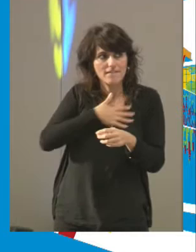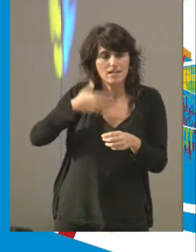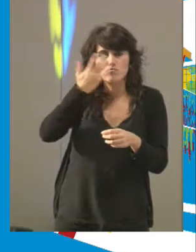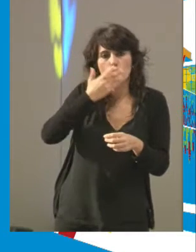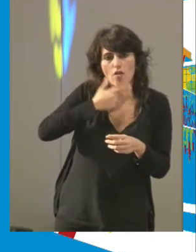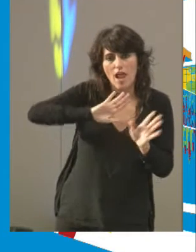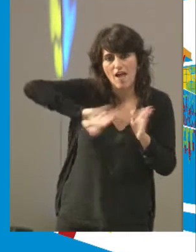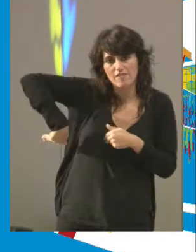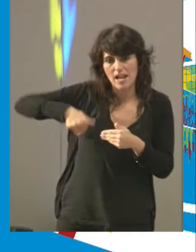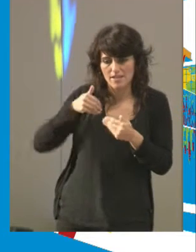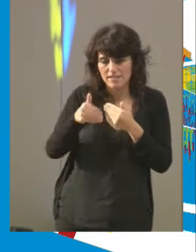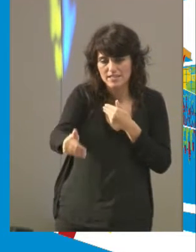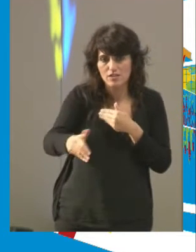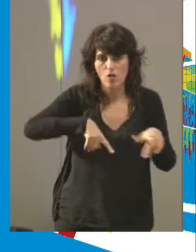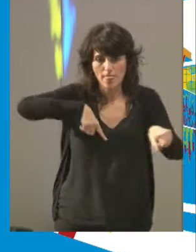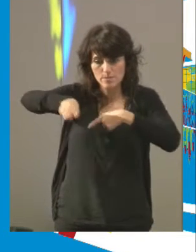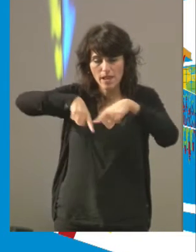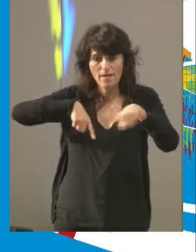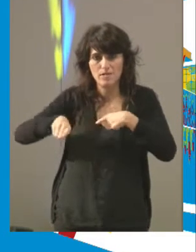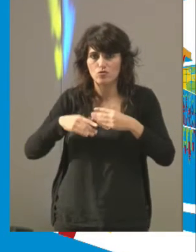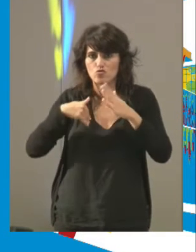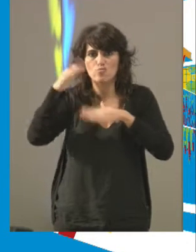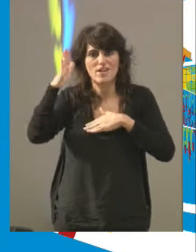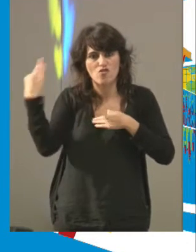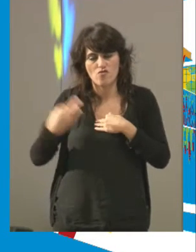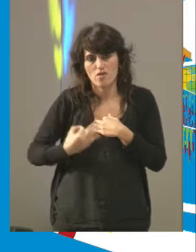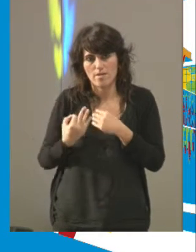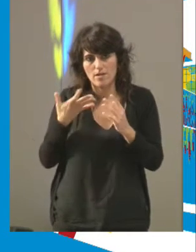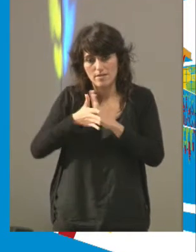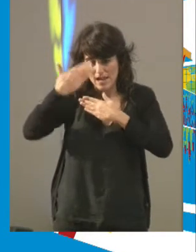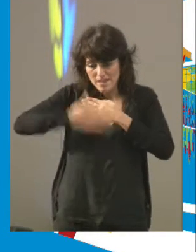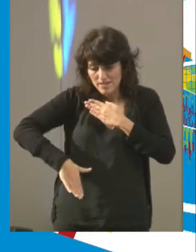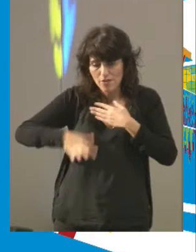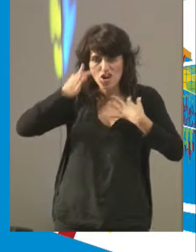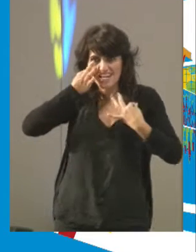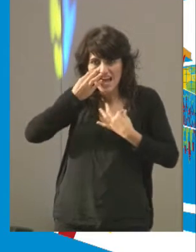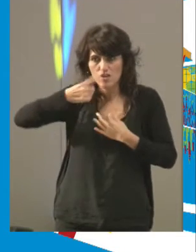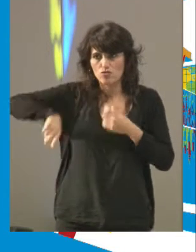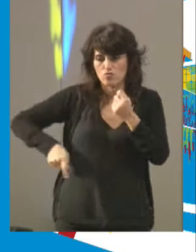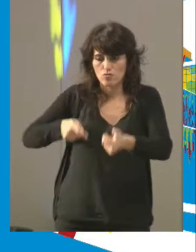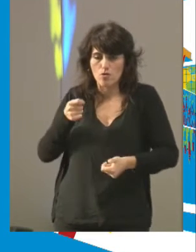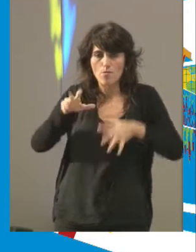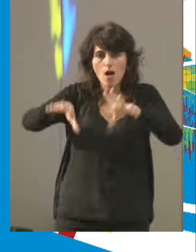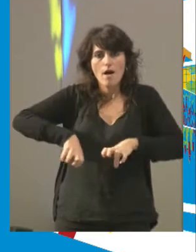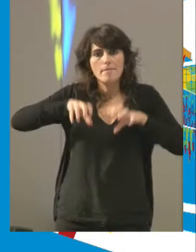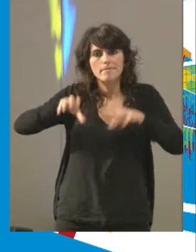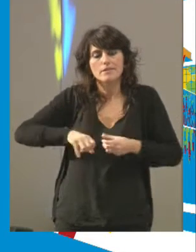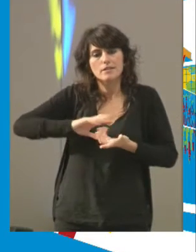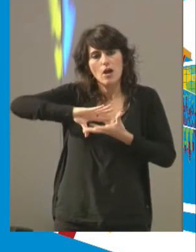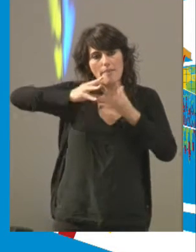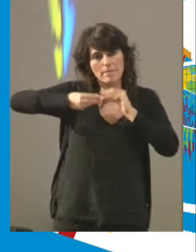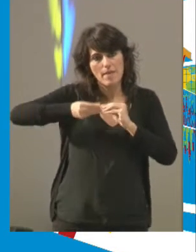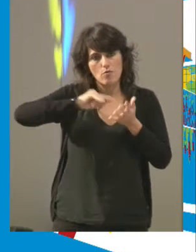al final el destino de esos desplazamientos tenía que ser muy superior. Esas son limitaciones reales que hemos tenido que ir aprendiendo, adaptando el proyecto